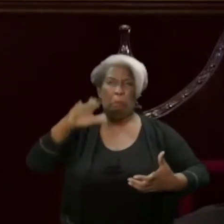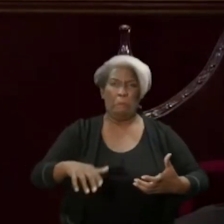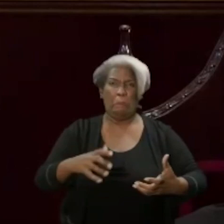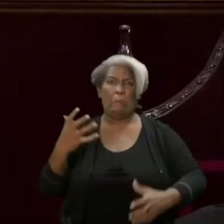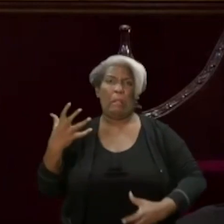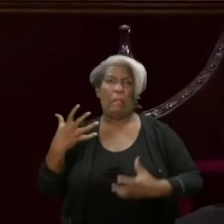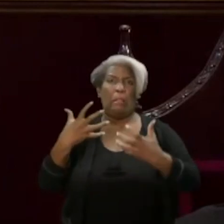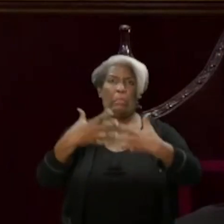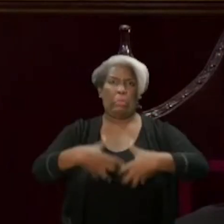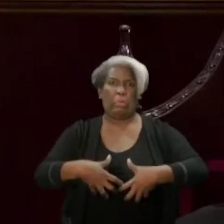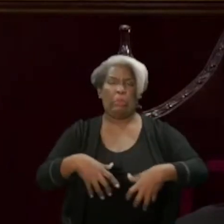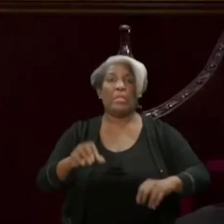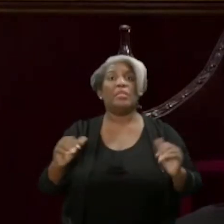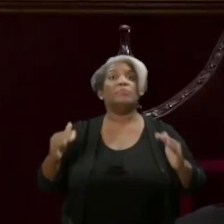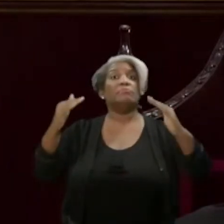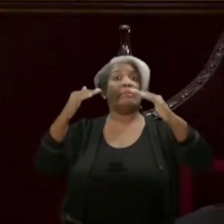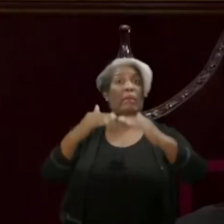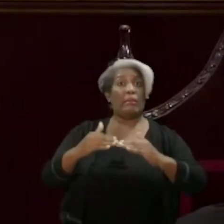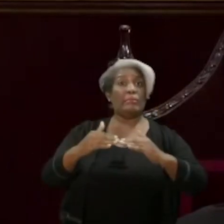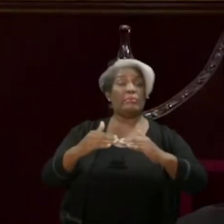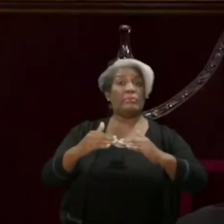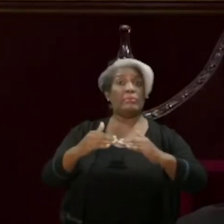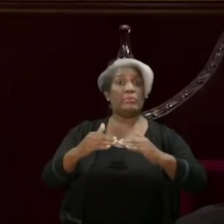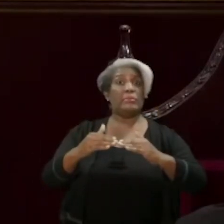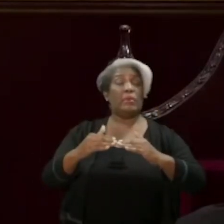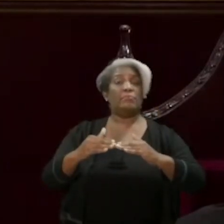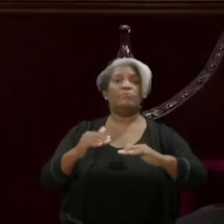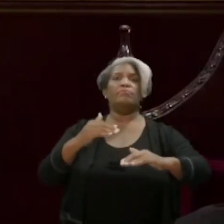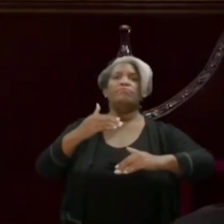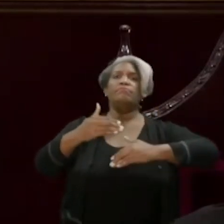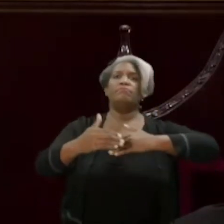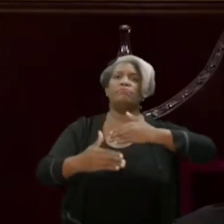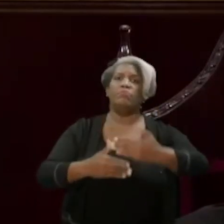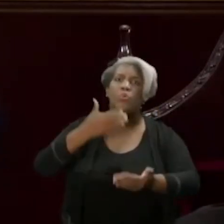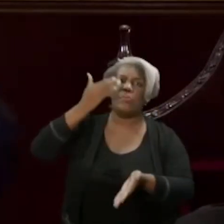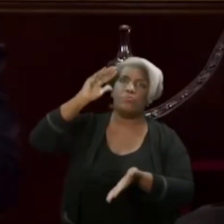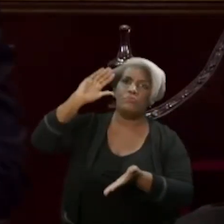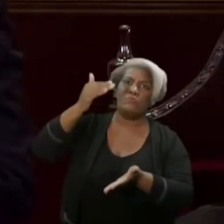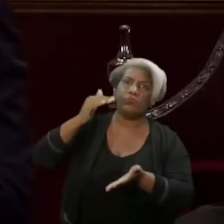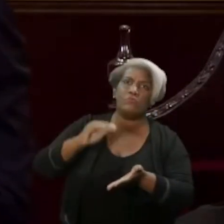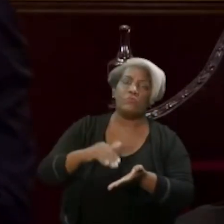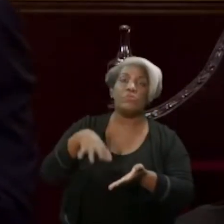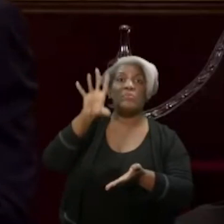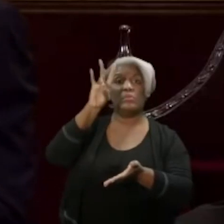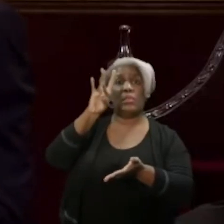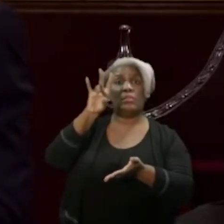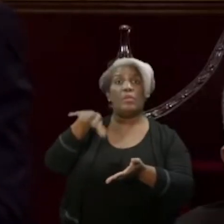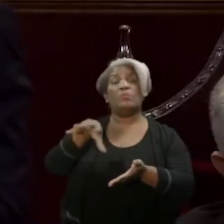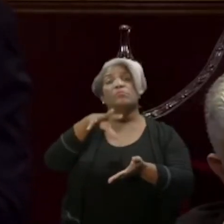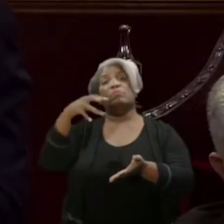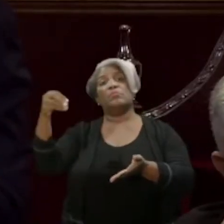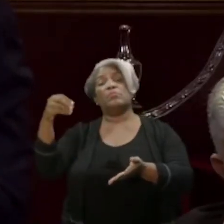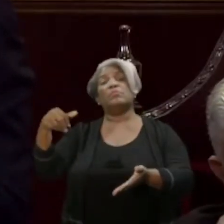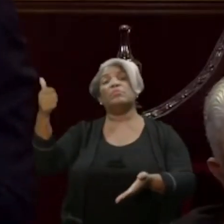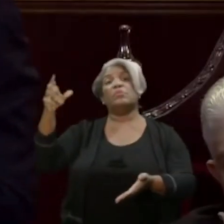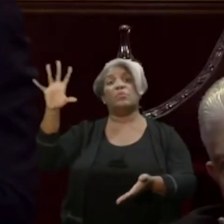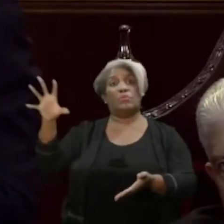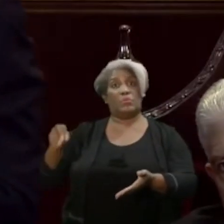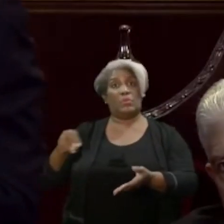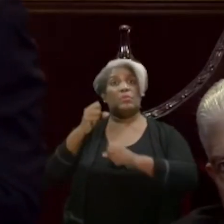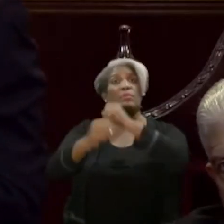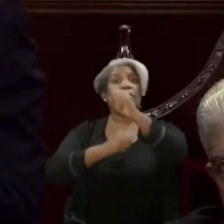del 2021, aún en cifras altas, tuvieron un descenso del 7 y el 10% respectivamente el pasado